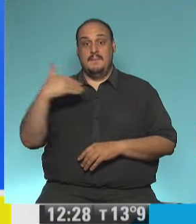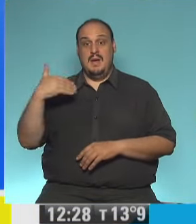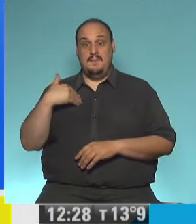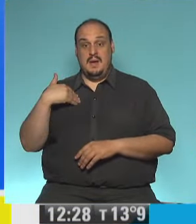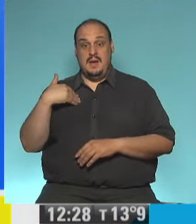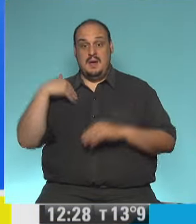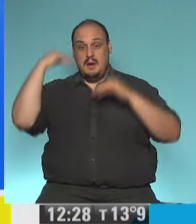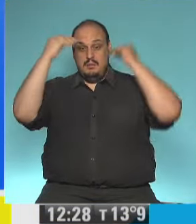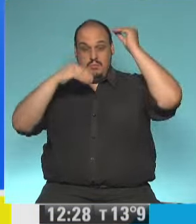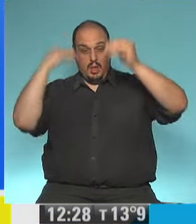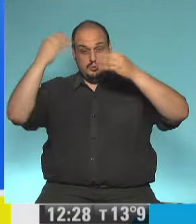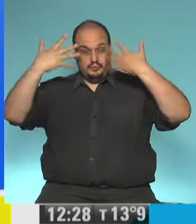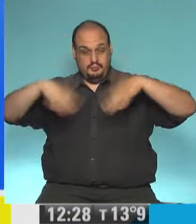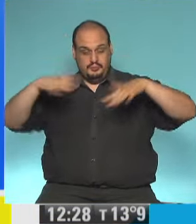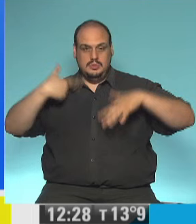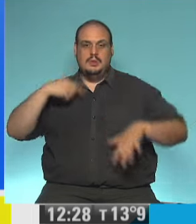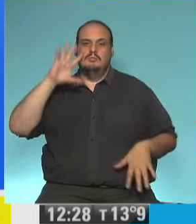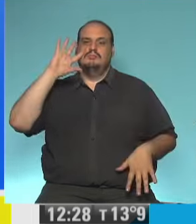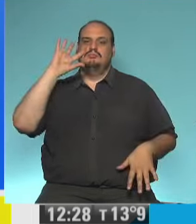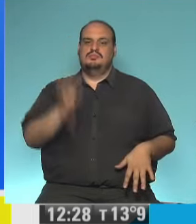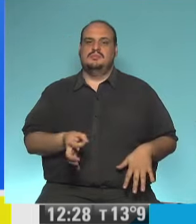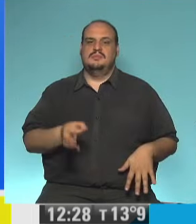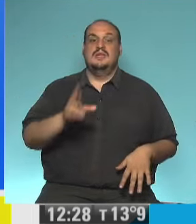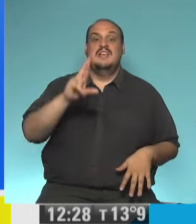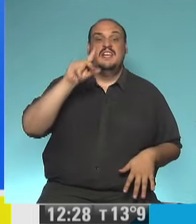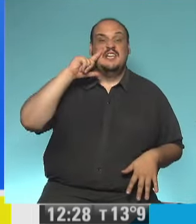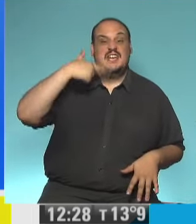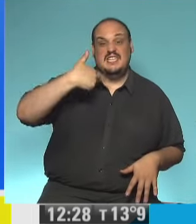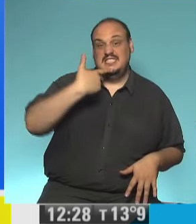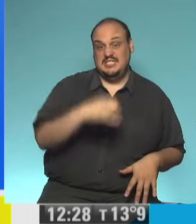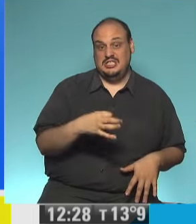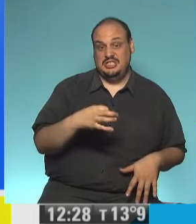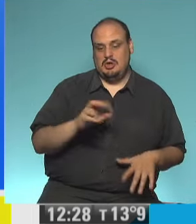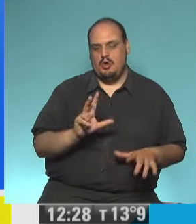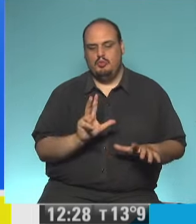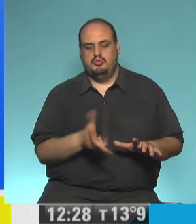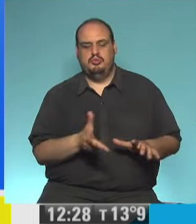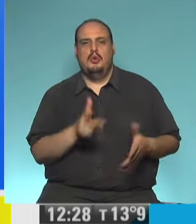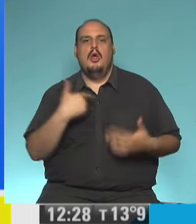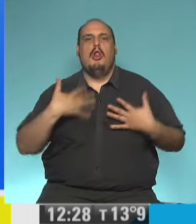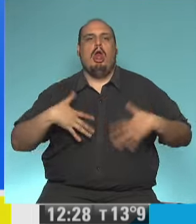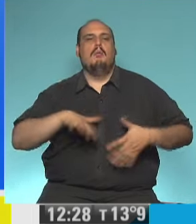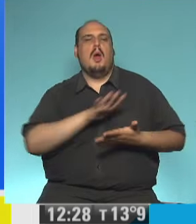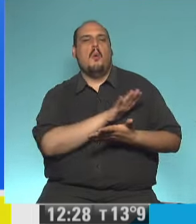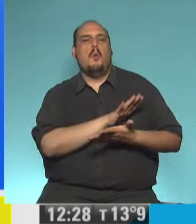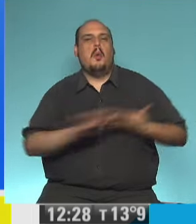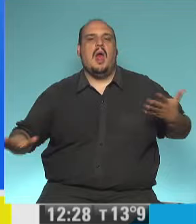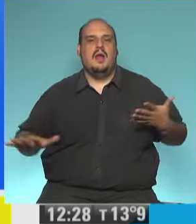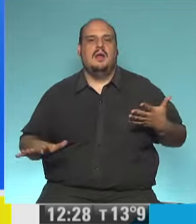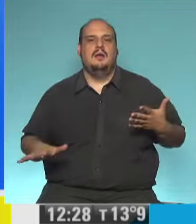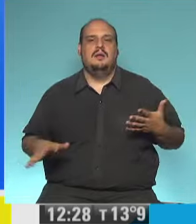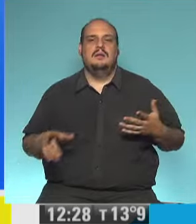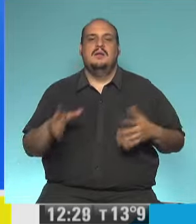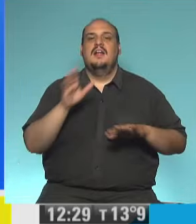Se nota. Ja. Rinso, lava más blanco. A ver, ¿y cuál es? ¿Qué niño usa ese